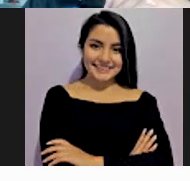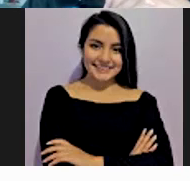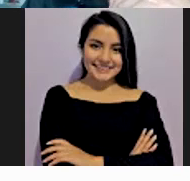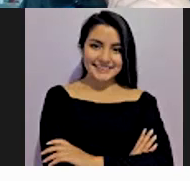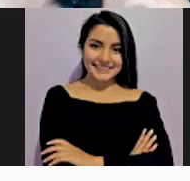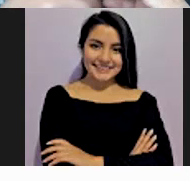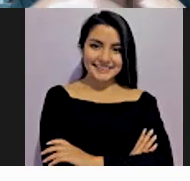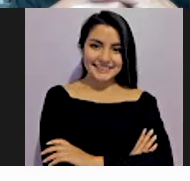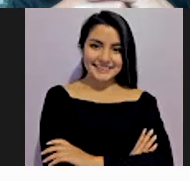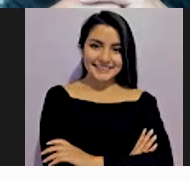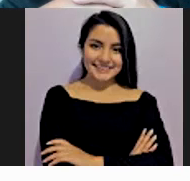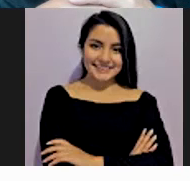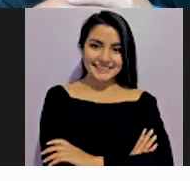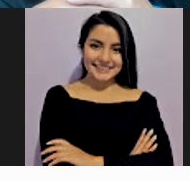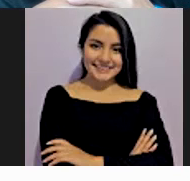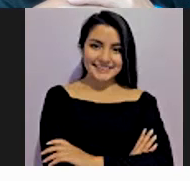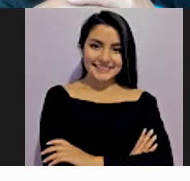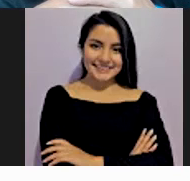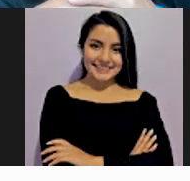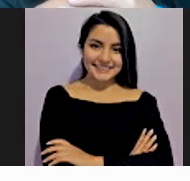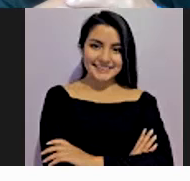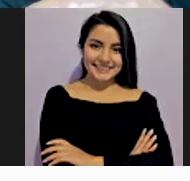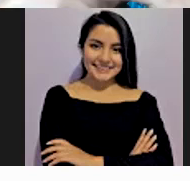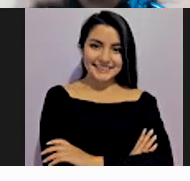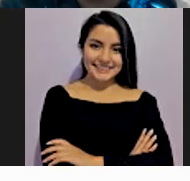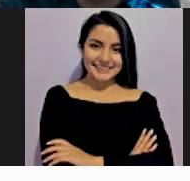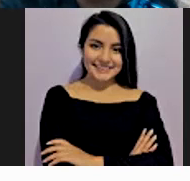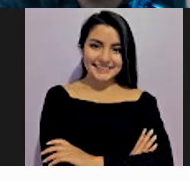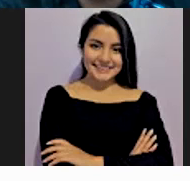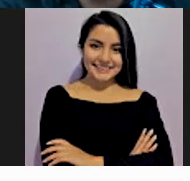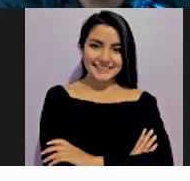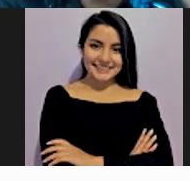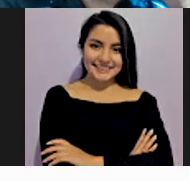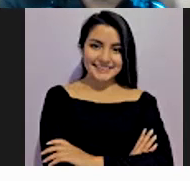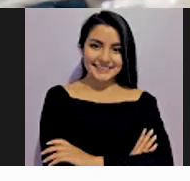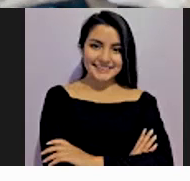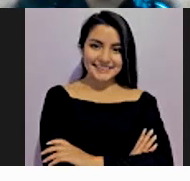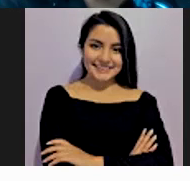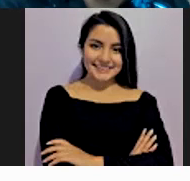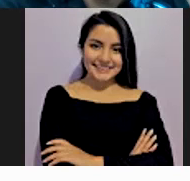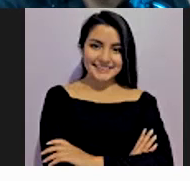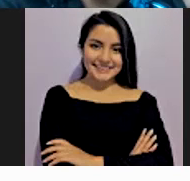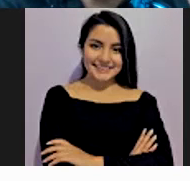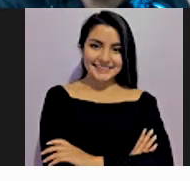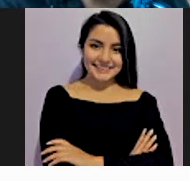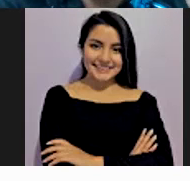¿no? ¿Por qué sería ahí? Dependerá la velocidad de caída de nuevos Reynolds o Reynolds para qué se utiliza